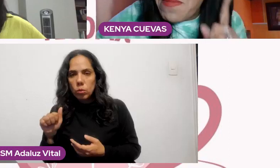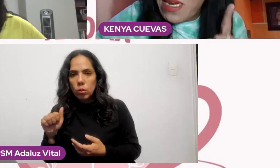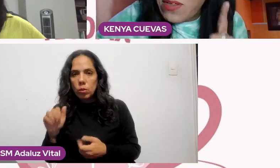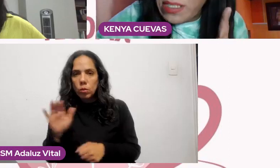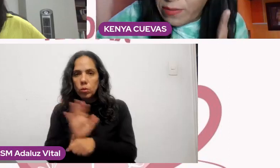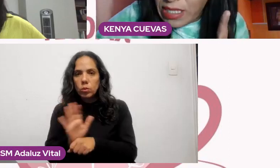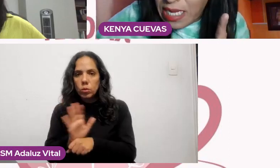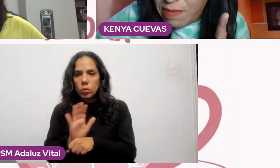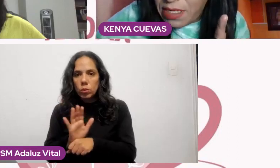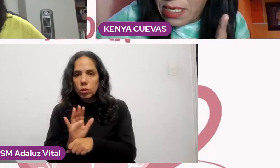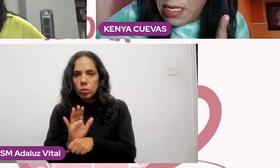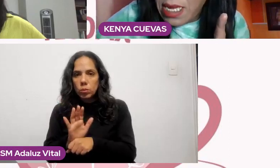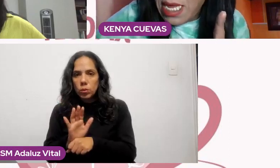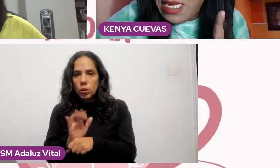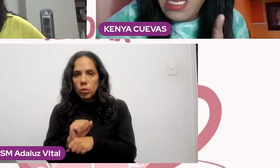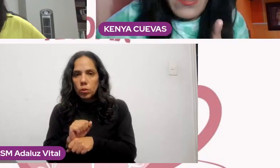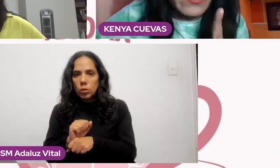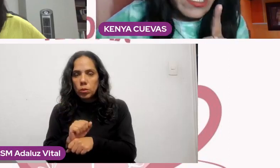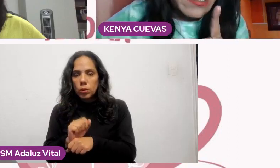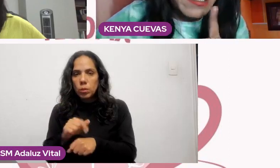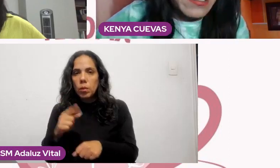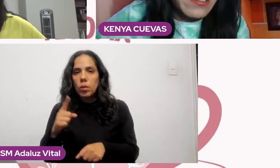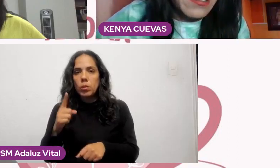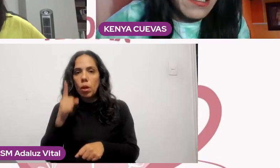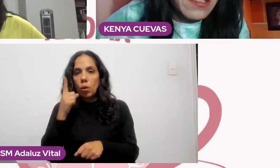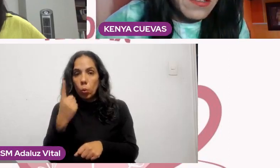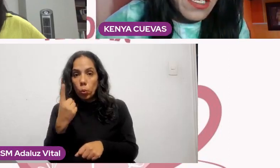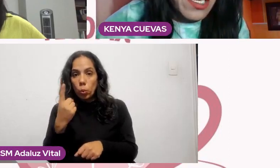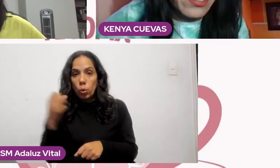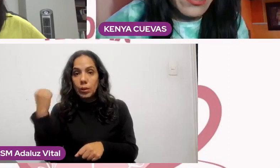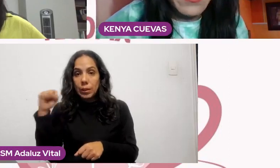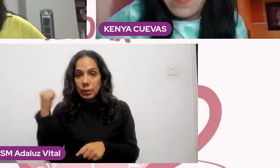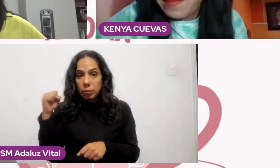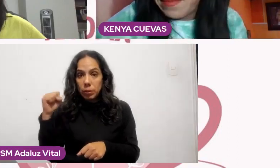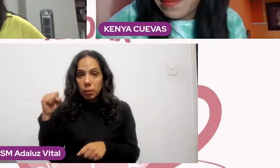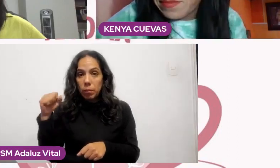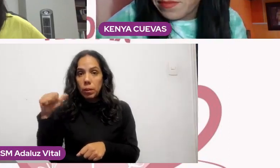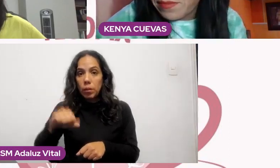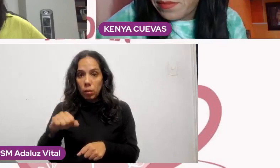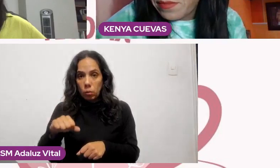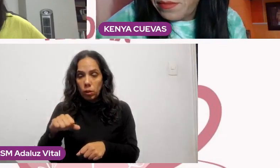el 1 de septiembre. Geote. Geote.